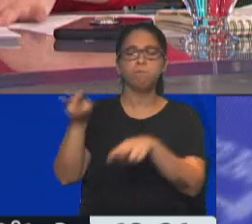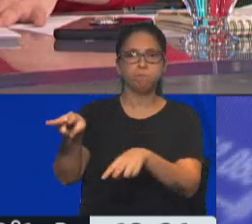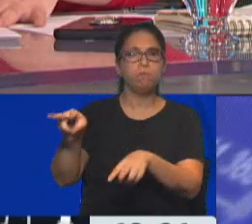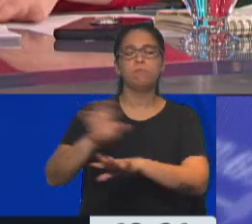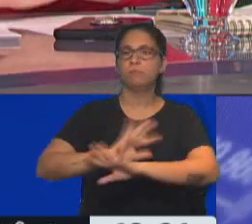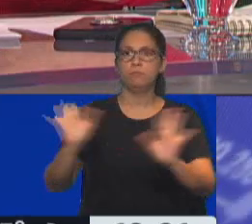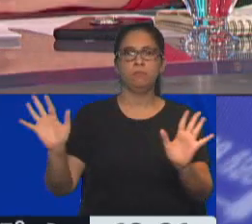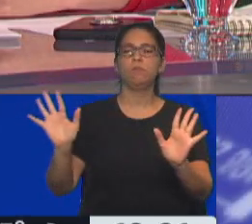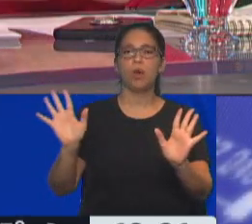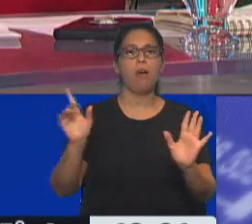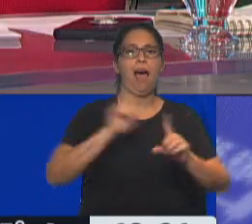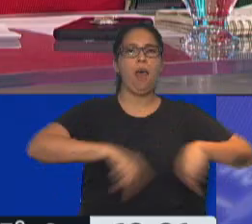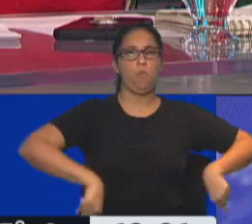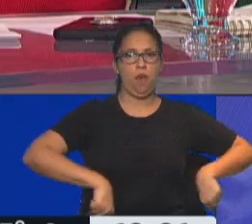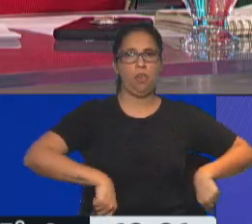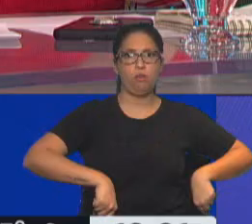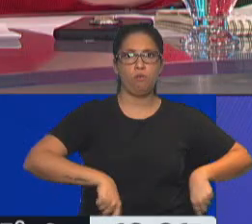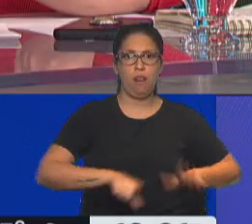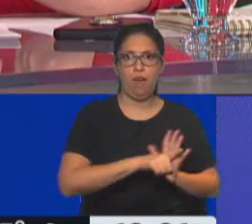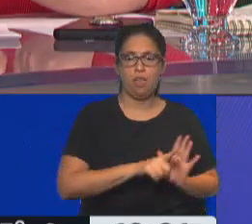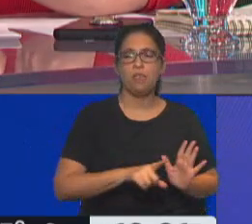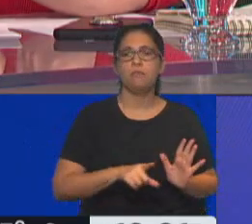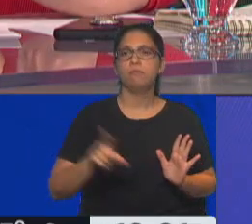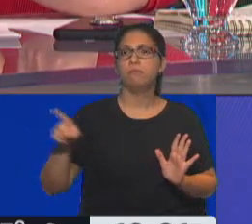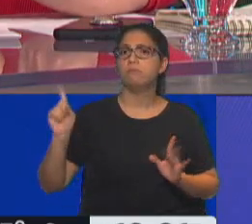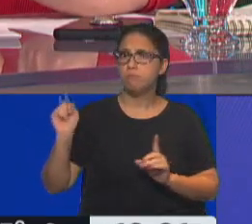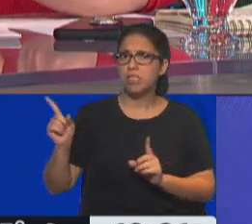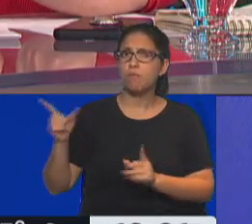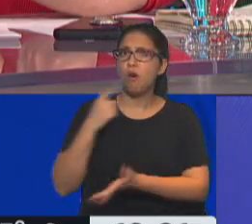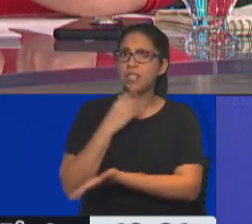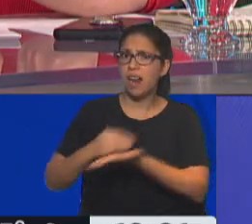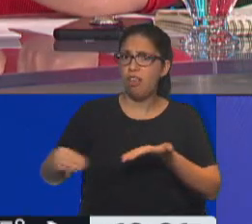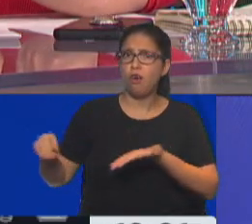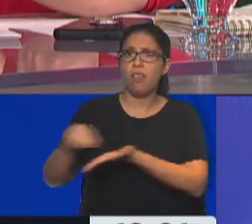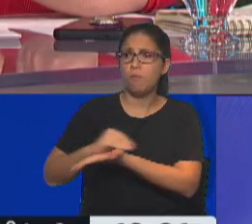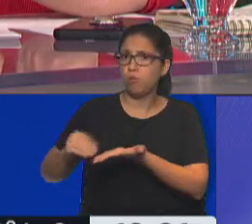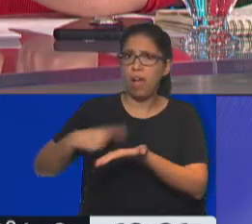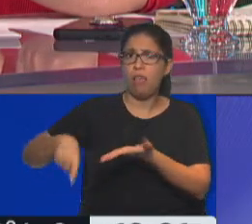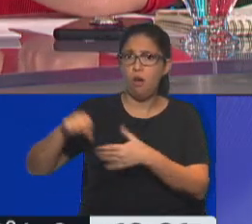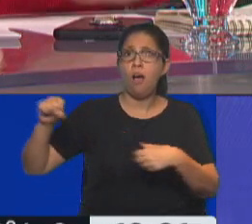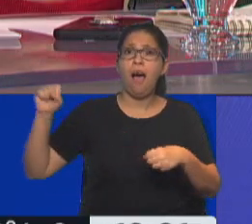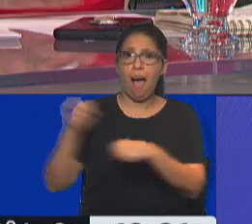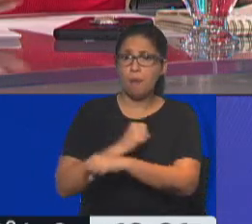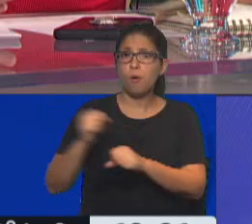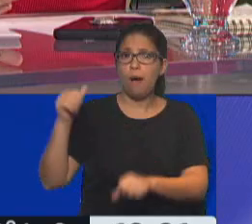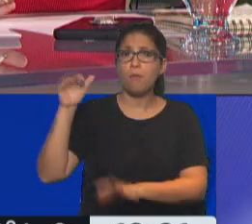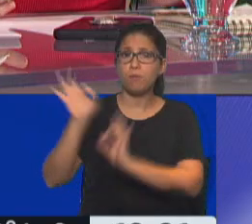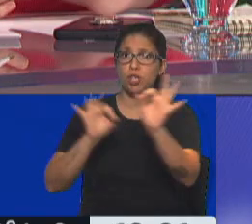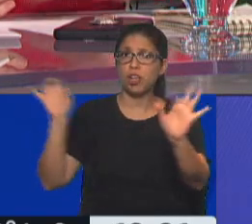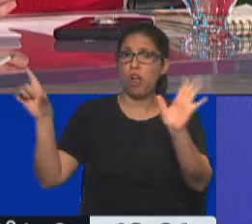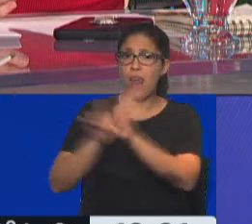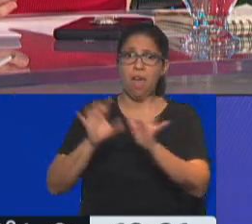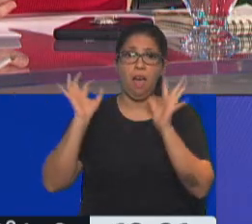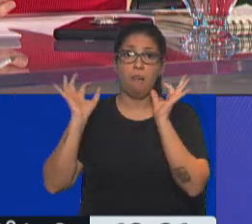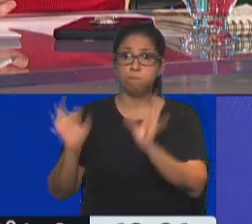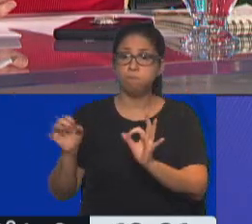esto llevo adelante. De hecho, lo hizo acompañado por legisladores que habían justamente aprobado ese proyecto de ley. Bueno, lo que ya era ley,